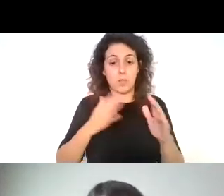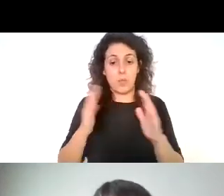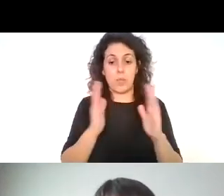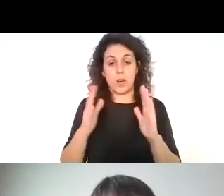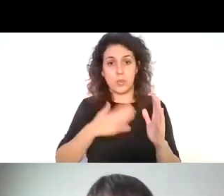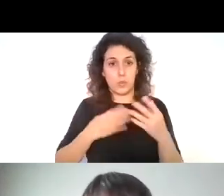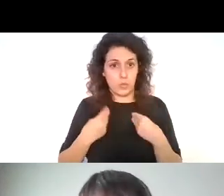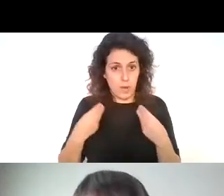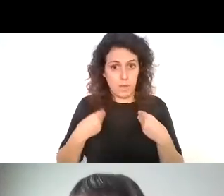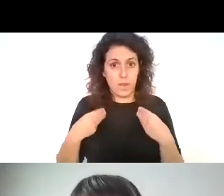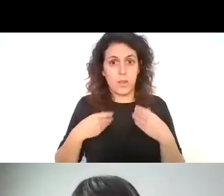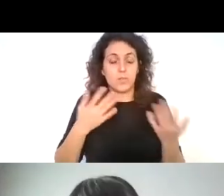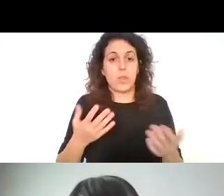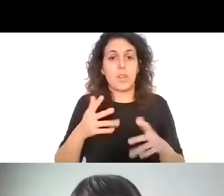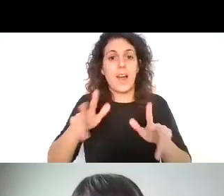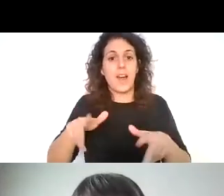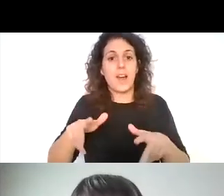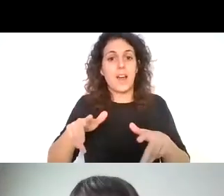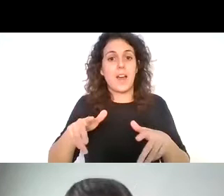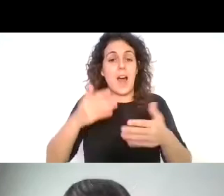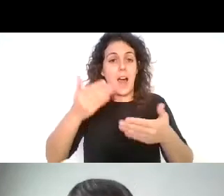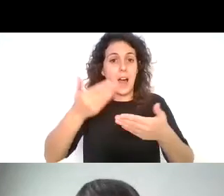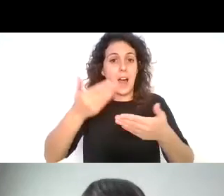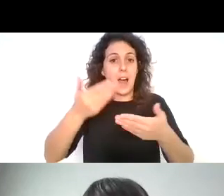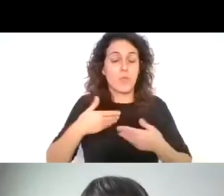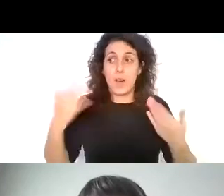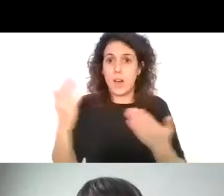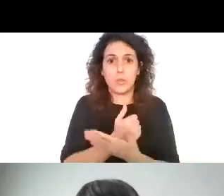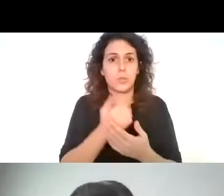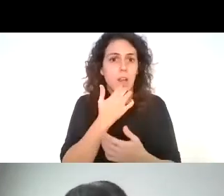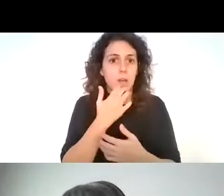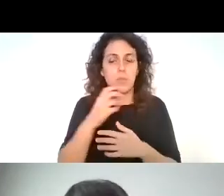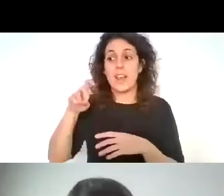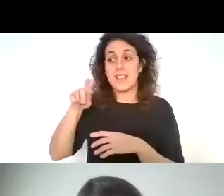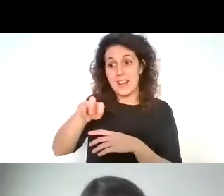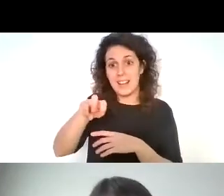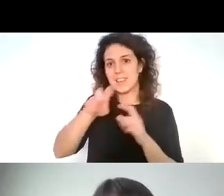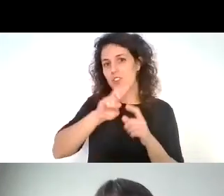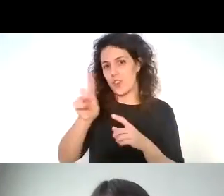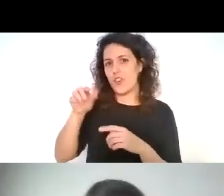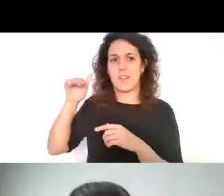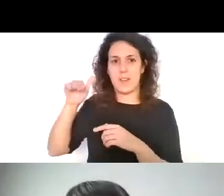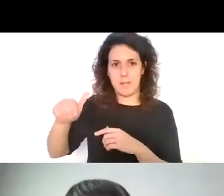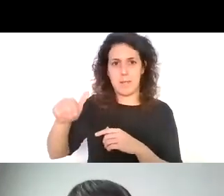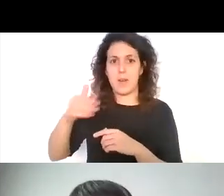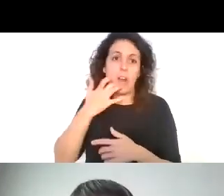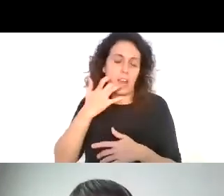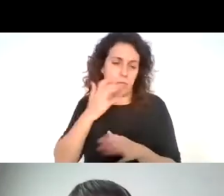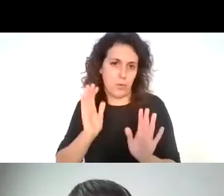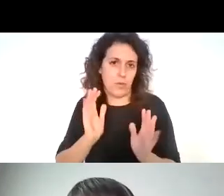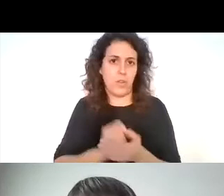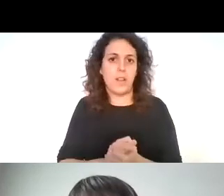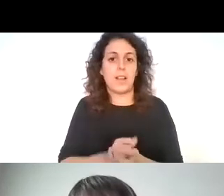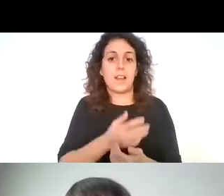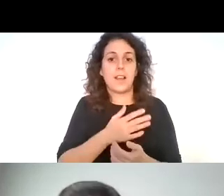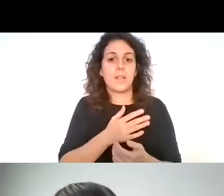lo tanto, nos va a ayudar a todos que haya una rampa en vez de escaleras, ¿no? Para poner un ejemplo. Pues creíamos necesario dar un